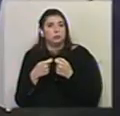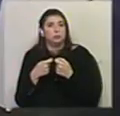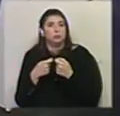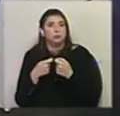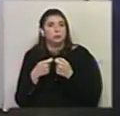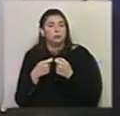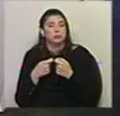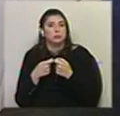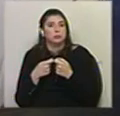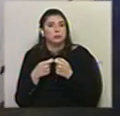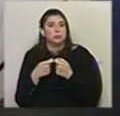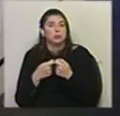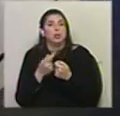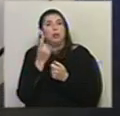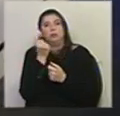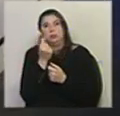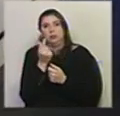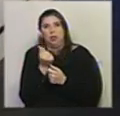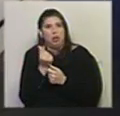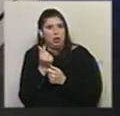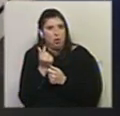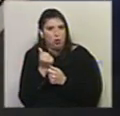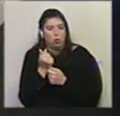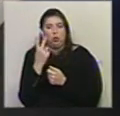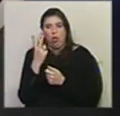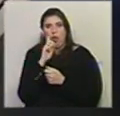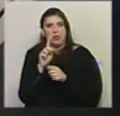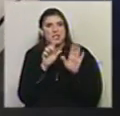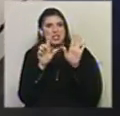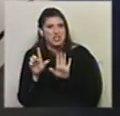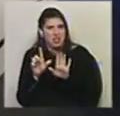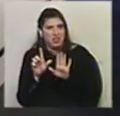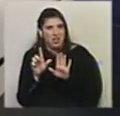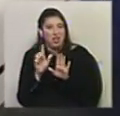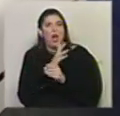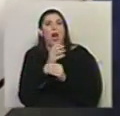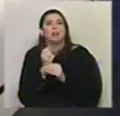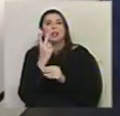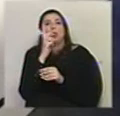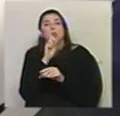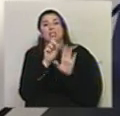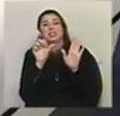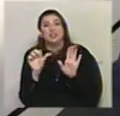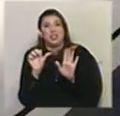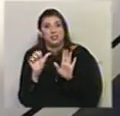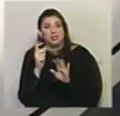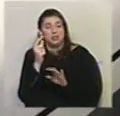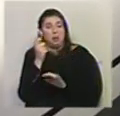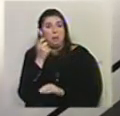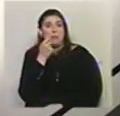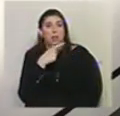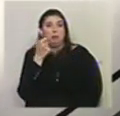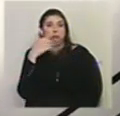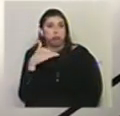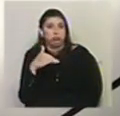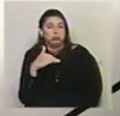en dinero constante en la década que fue 2007 hasta 2016 en medicamentos de alto precio se multiplicó por